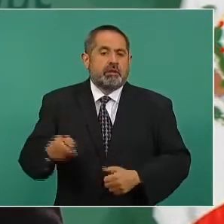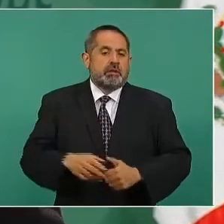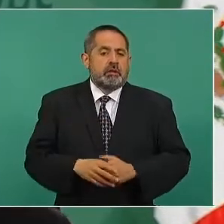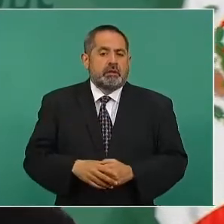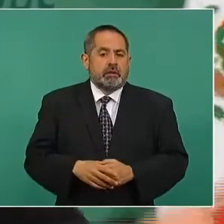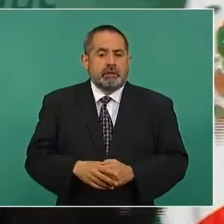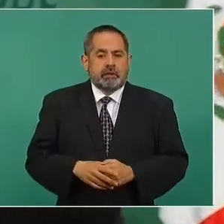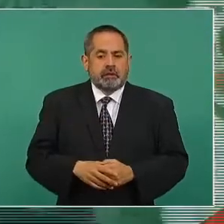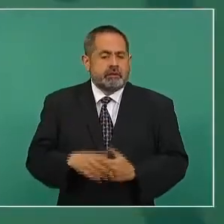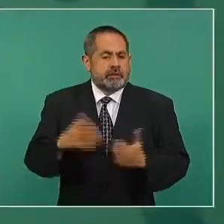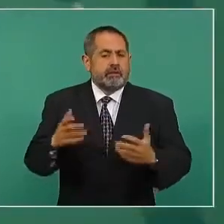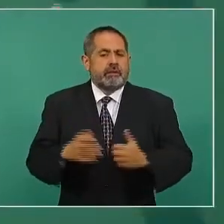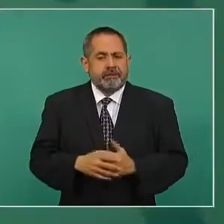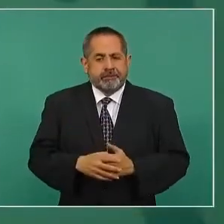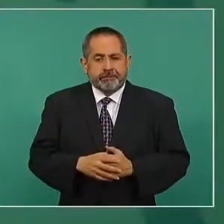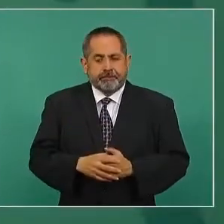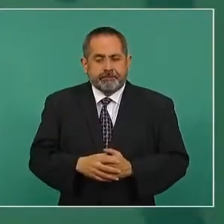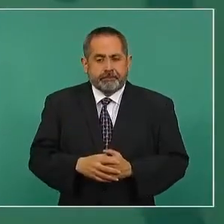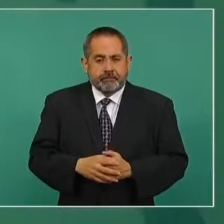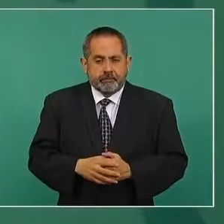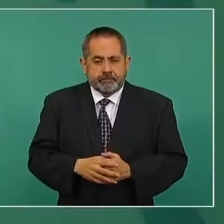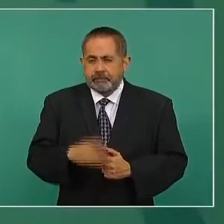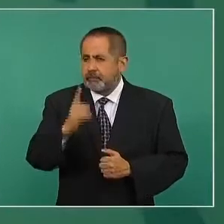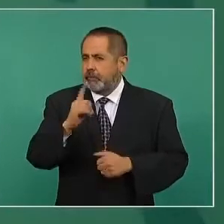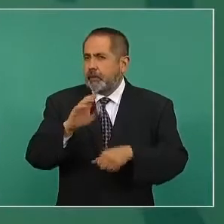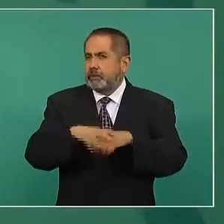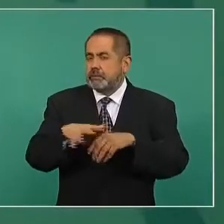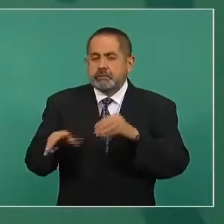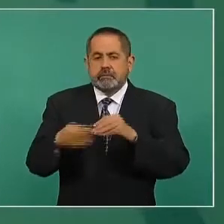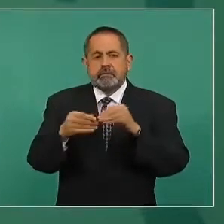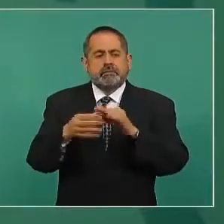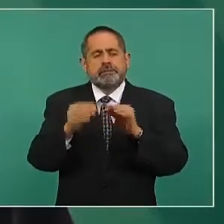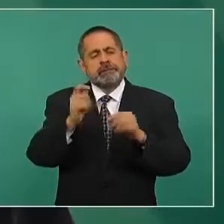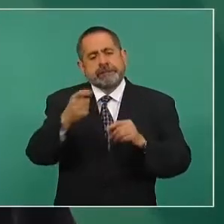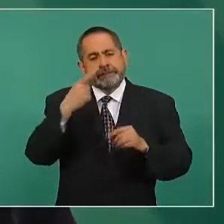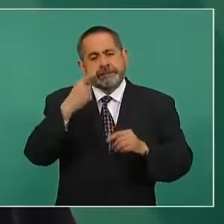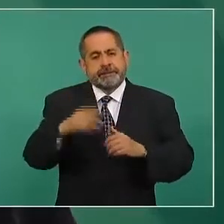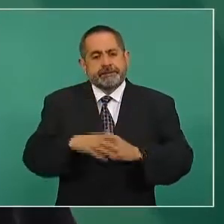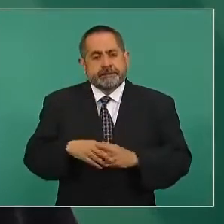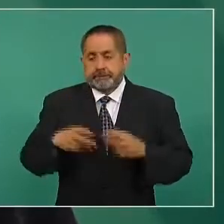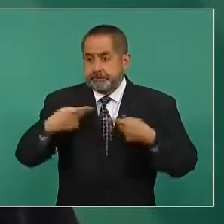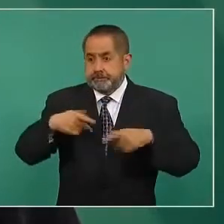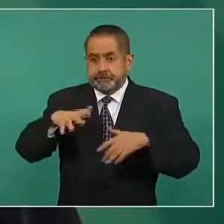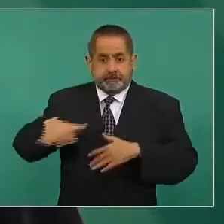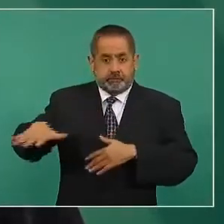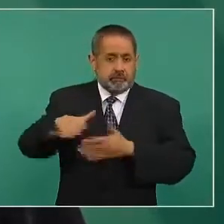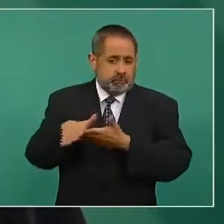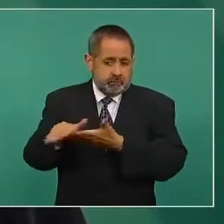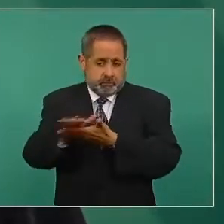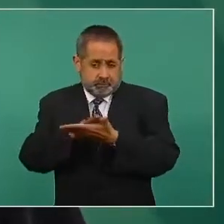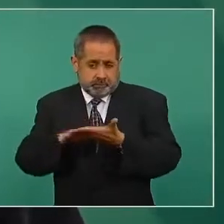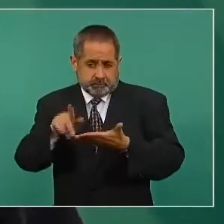Que además hay algo adicional. La gente humilde